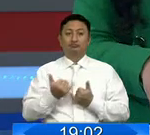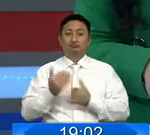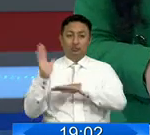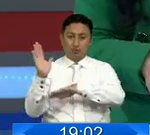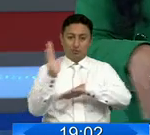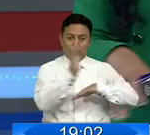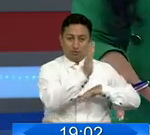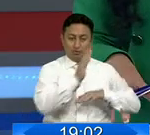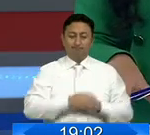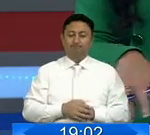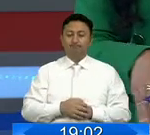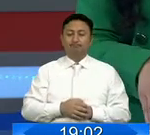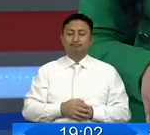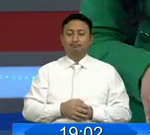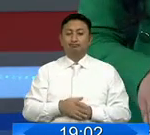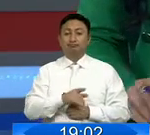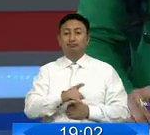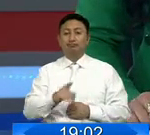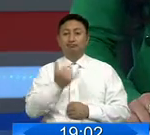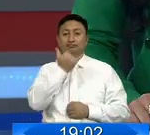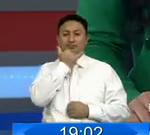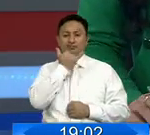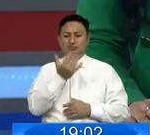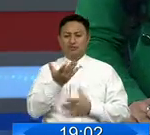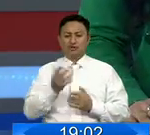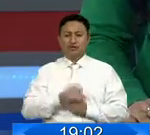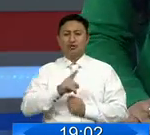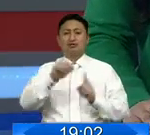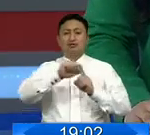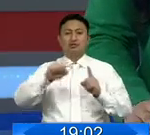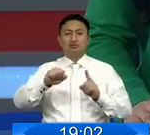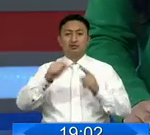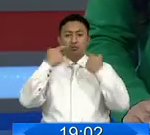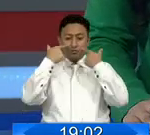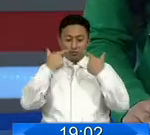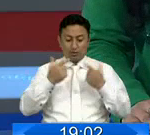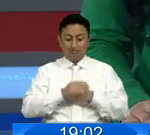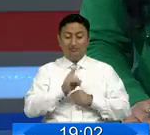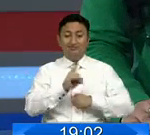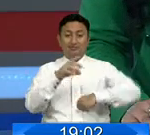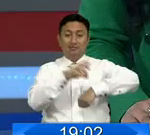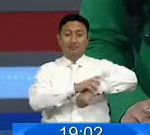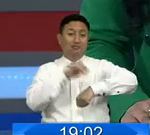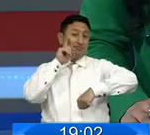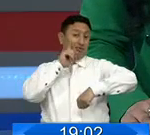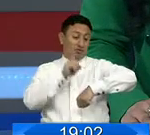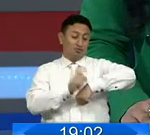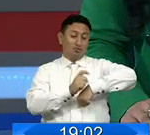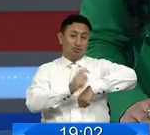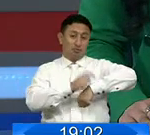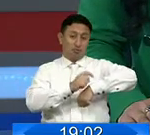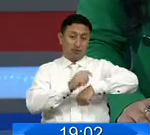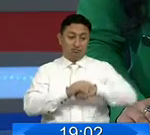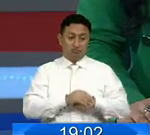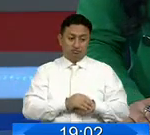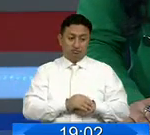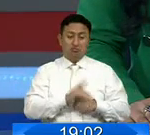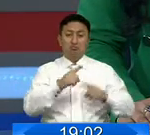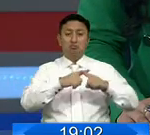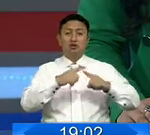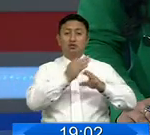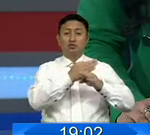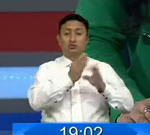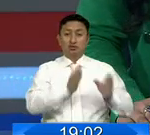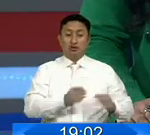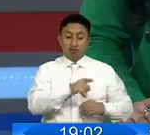Les contamos que múltiples fallas se registraban en el sistema de vigilancia de los grilletes electrónicos. Así lo dieron a conocer los